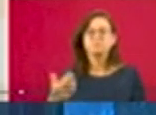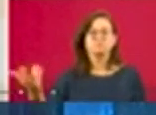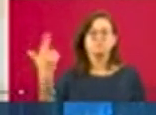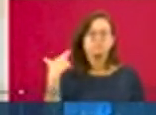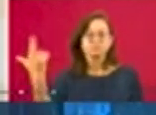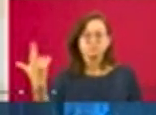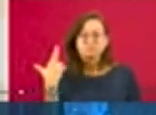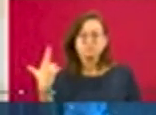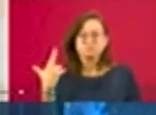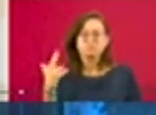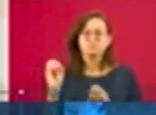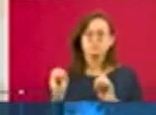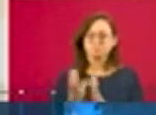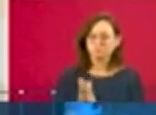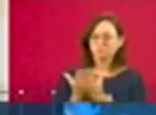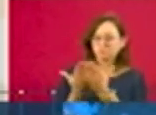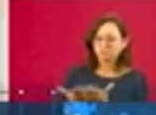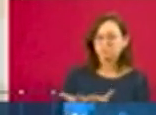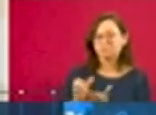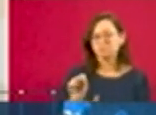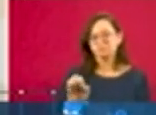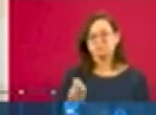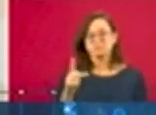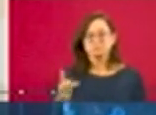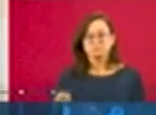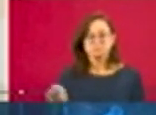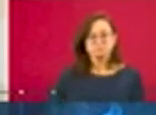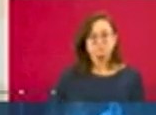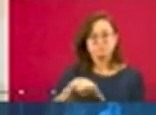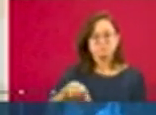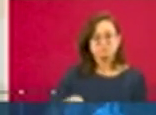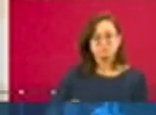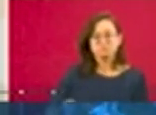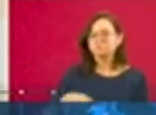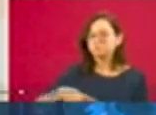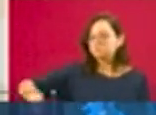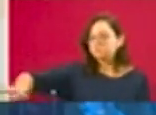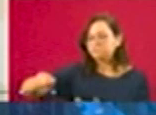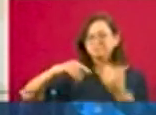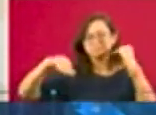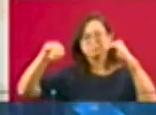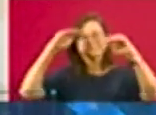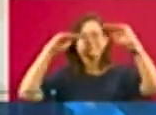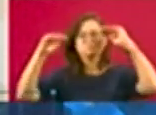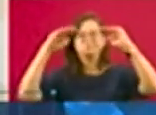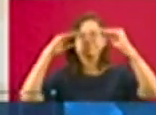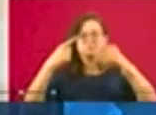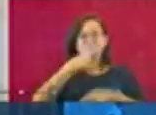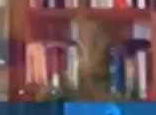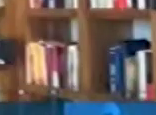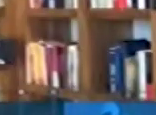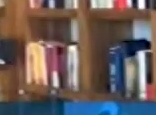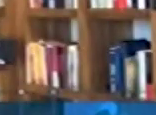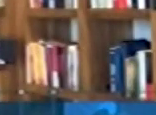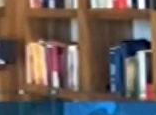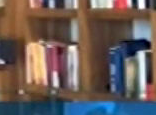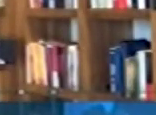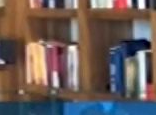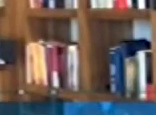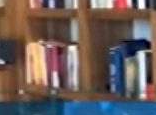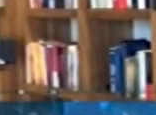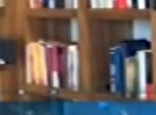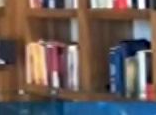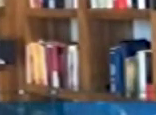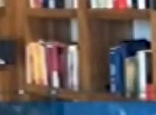Me parece muy inteligente esta idea, porque sí, porque ya sabe quién es quién y los alumnos ya saben quién es la maestra, le tienen